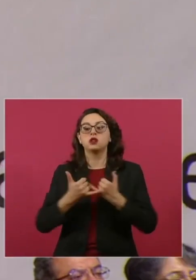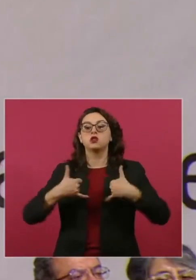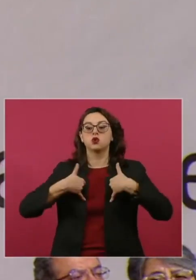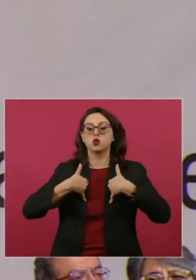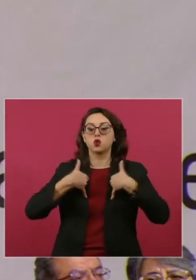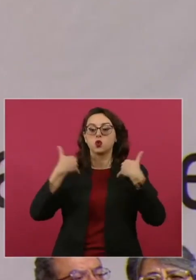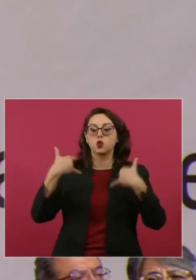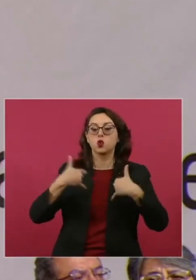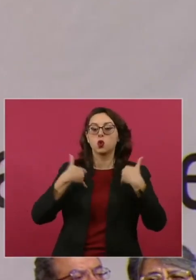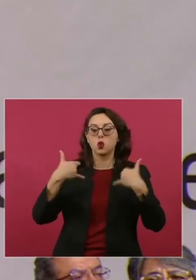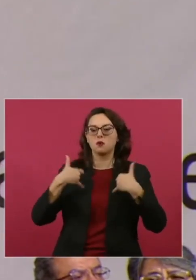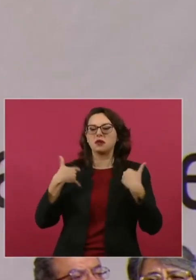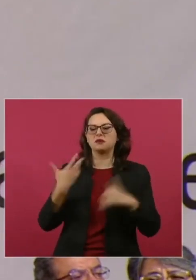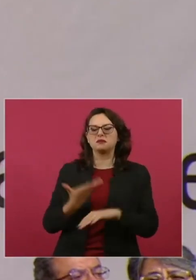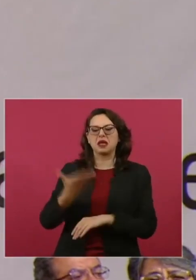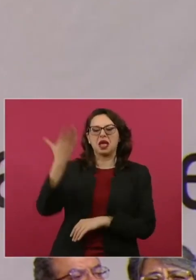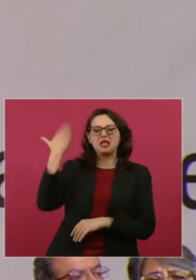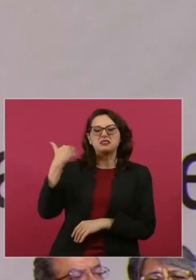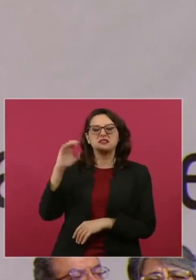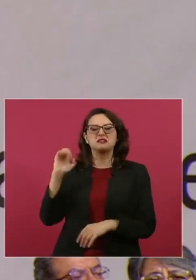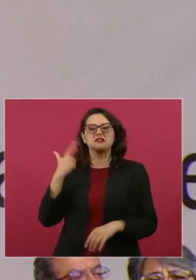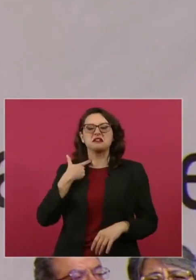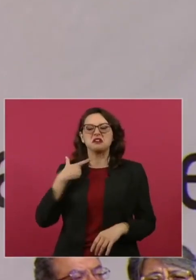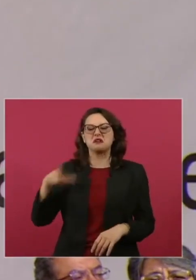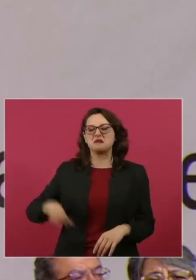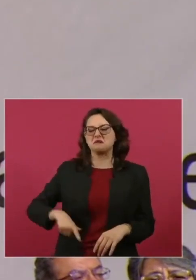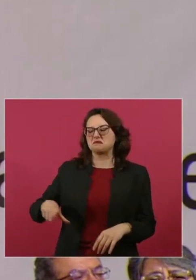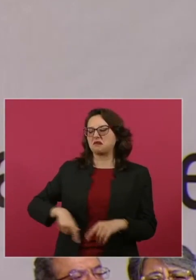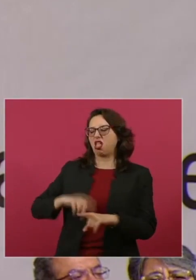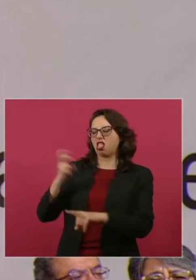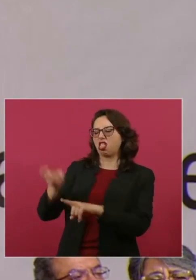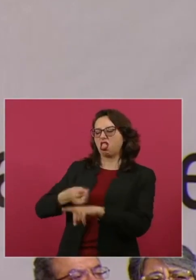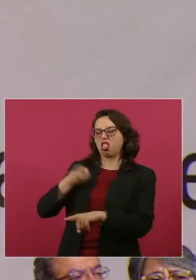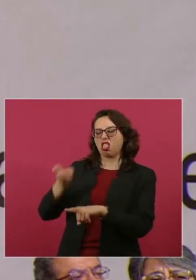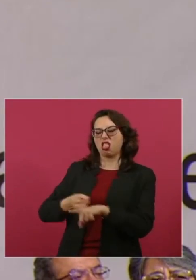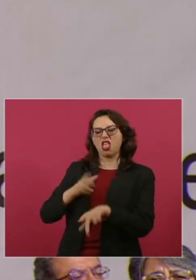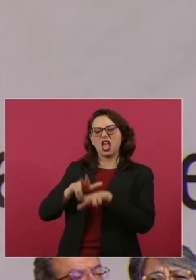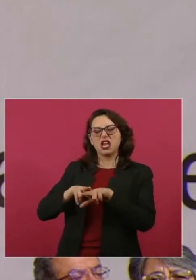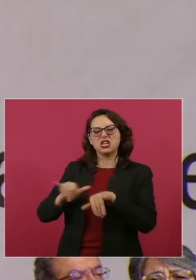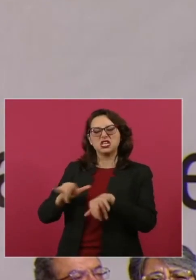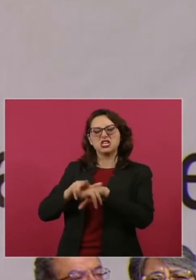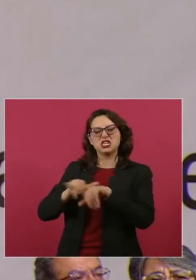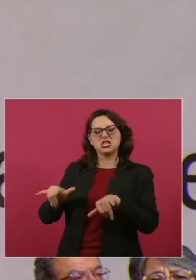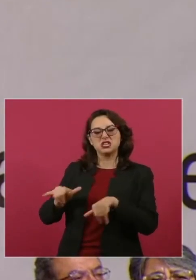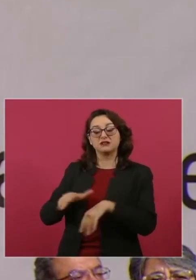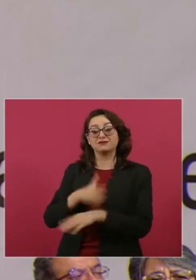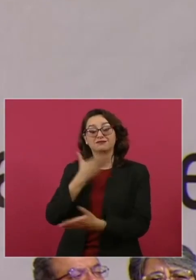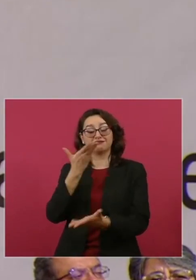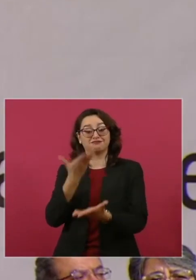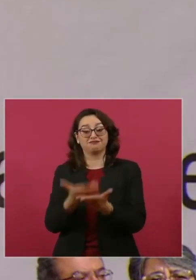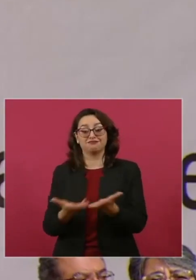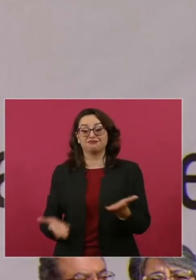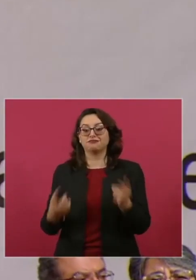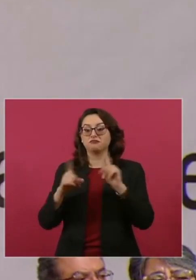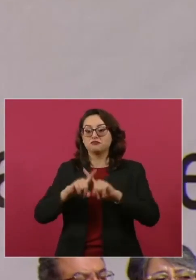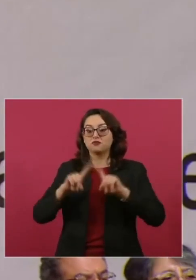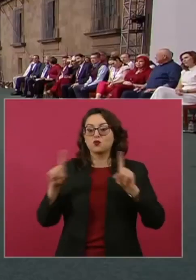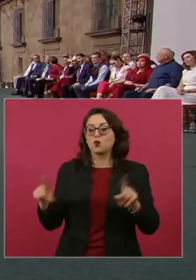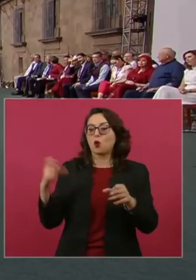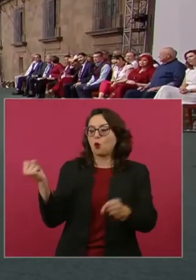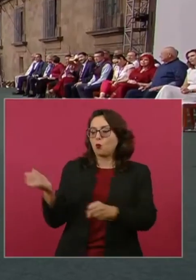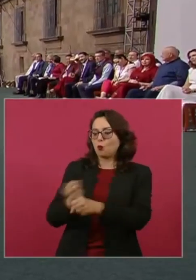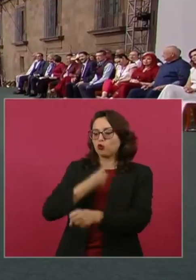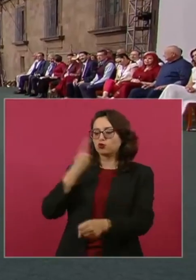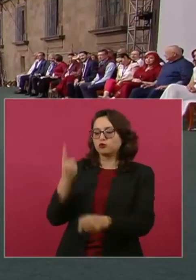antes calificados como ninis, ahora se les ofrece la oportunidad de trabajar. The kids who weren't doing much durante before, un año now they're como